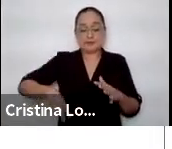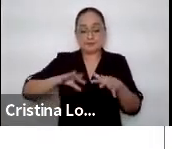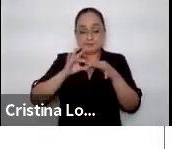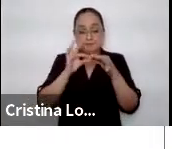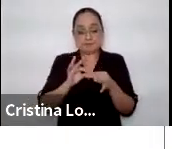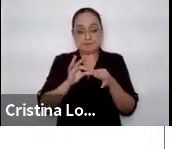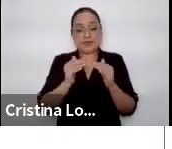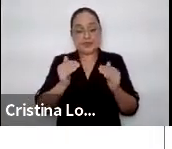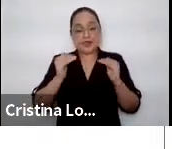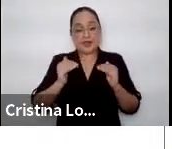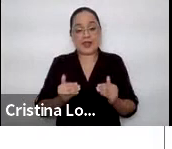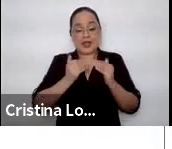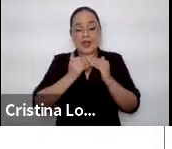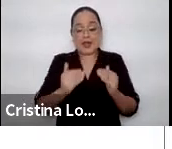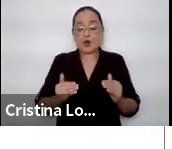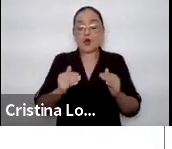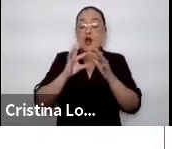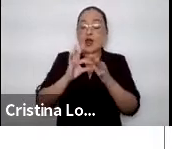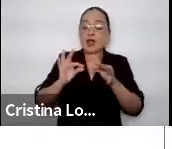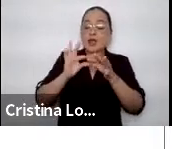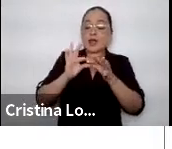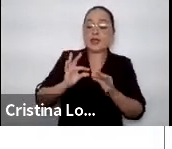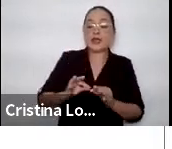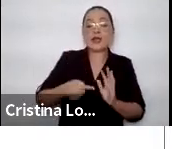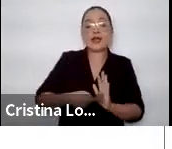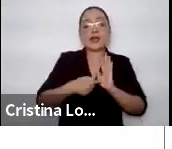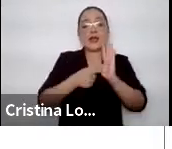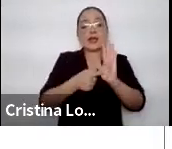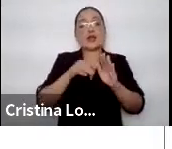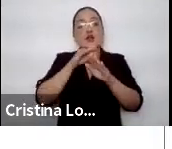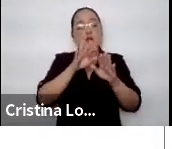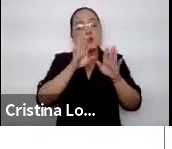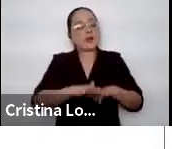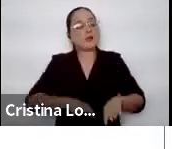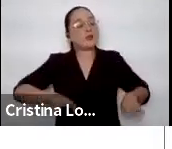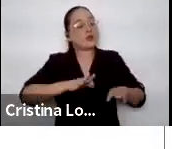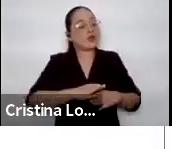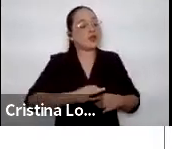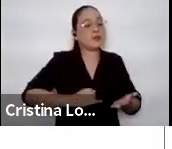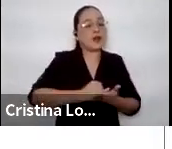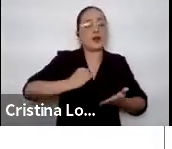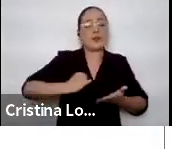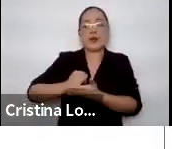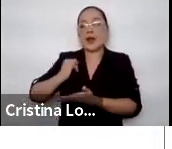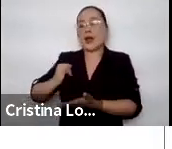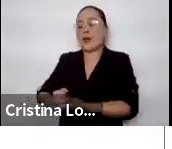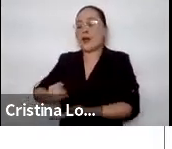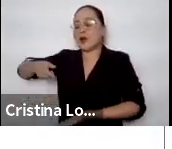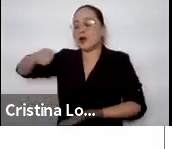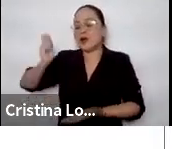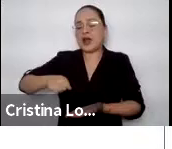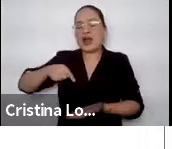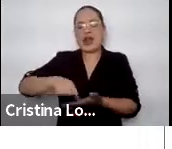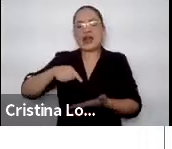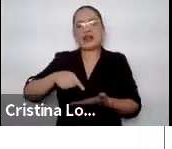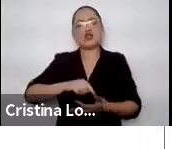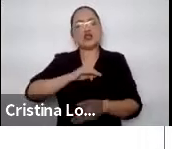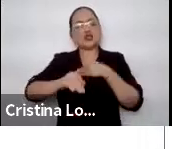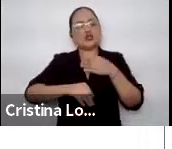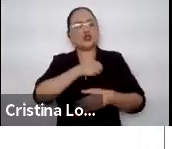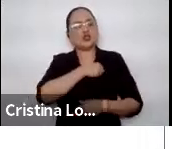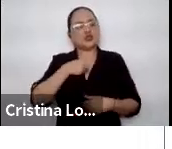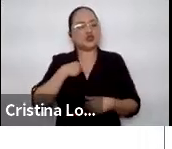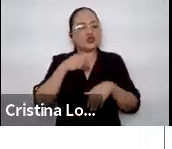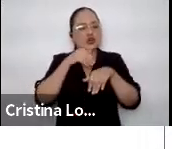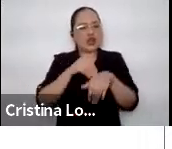ahora entraremos a un aspecto muy relevante de la jurisprudencia, que es su obligatoriedad. Y dentro de